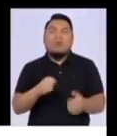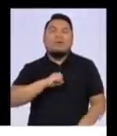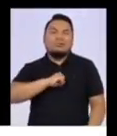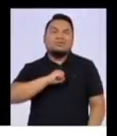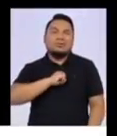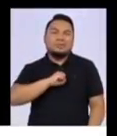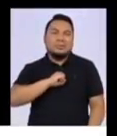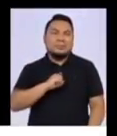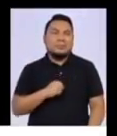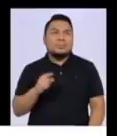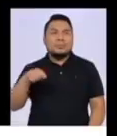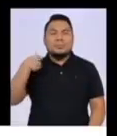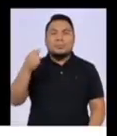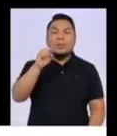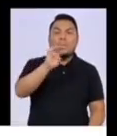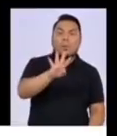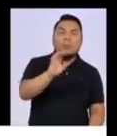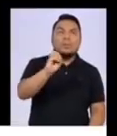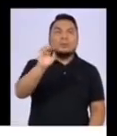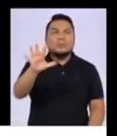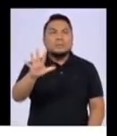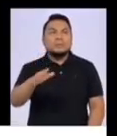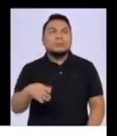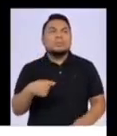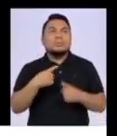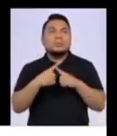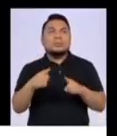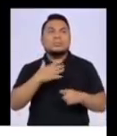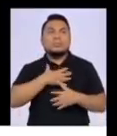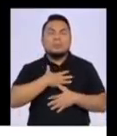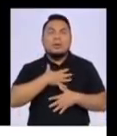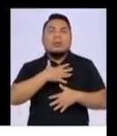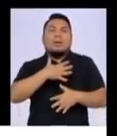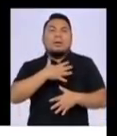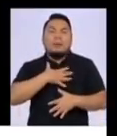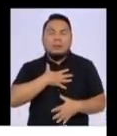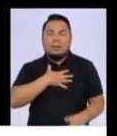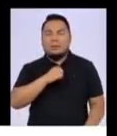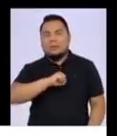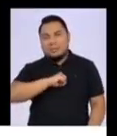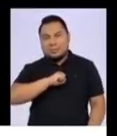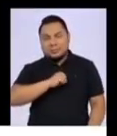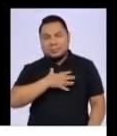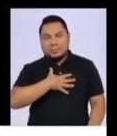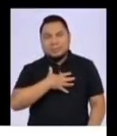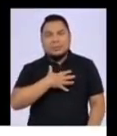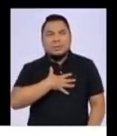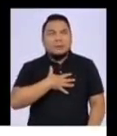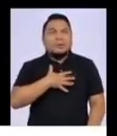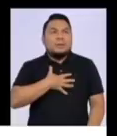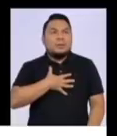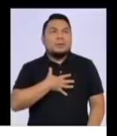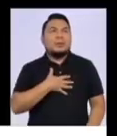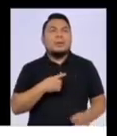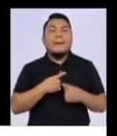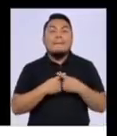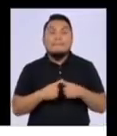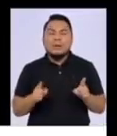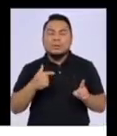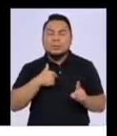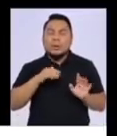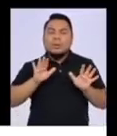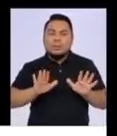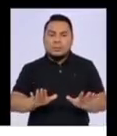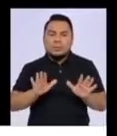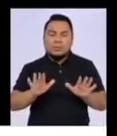día cuarto, quinto, viene ya la falta de respiración, el ahogamiento. Pero hay que estar tranquilos, no